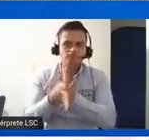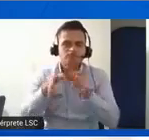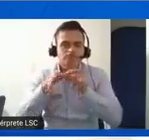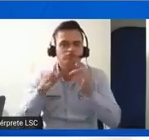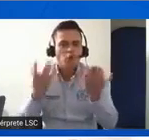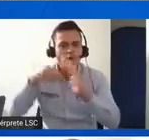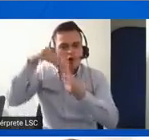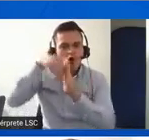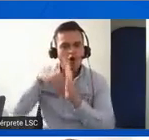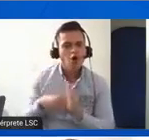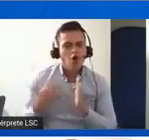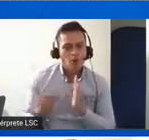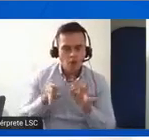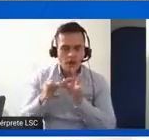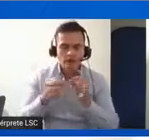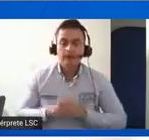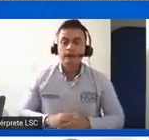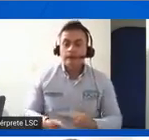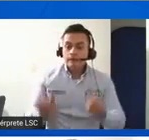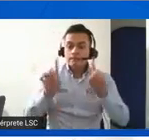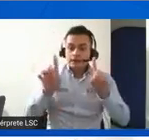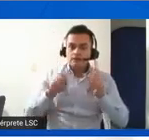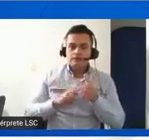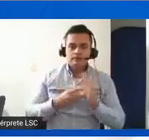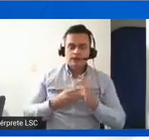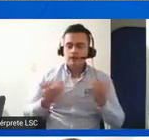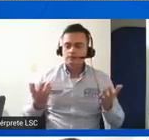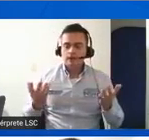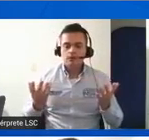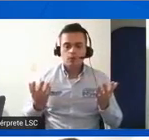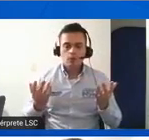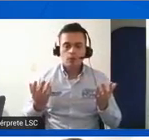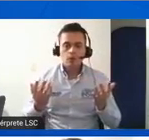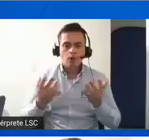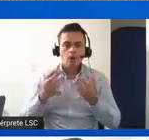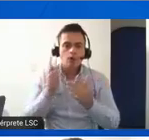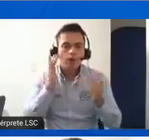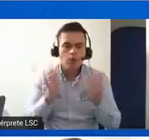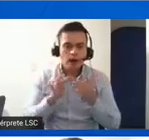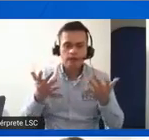pero de un tema de simplemente armonizar,